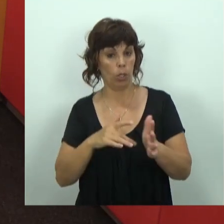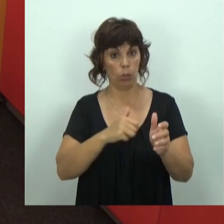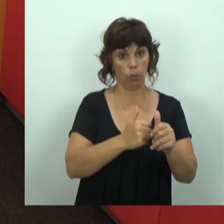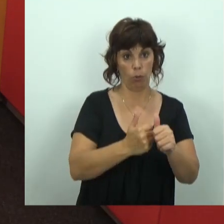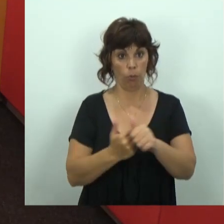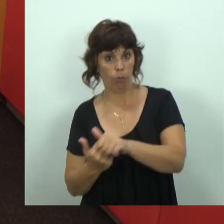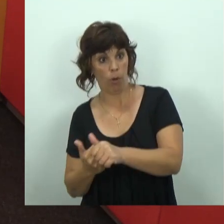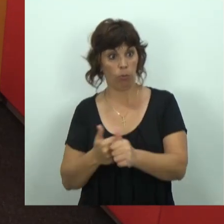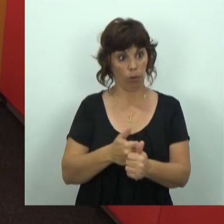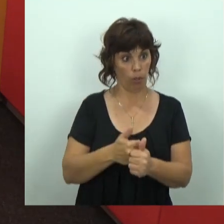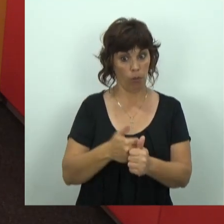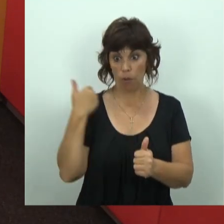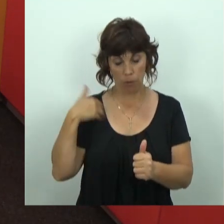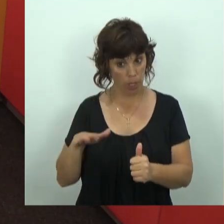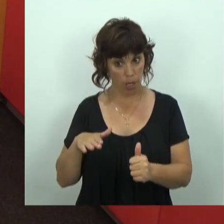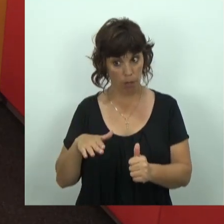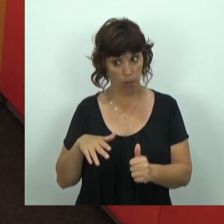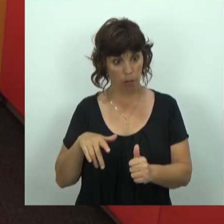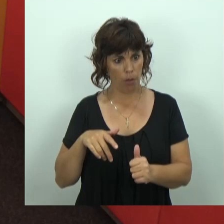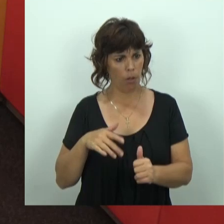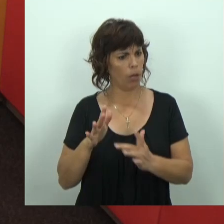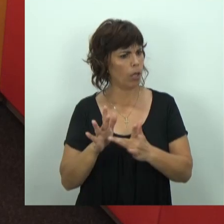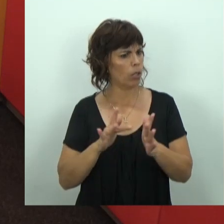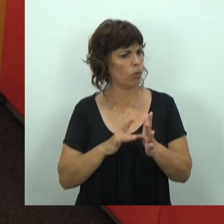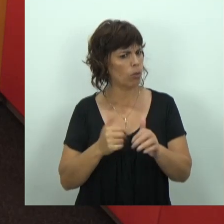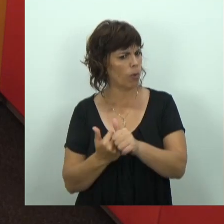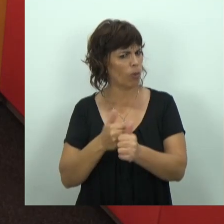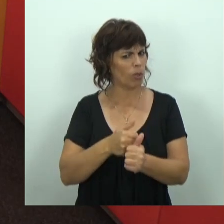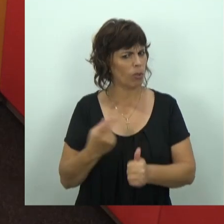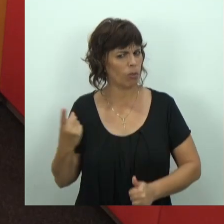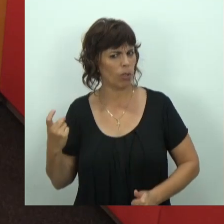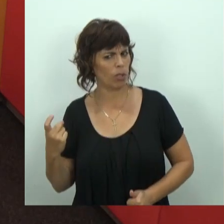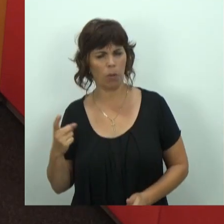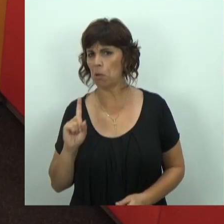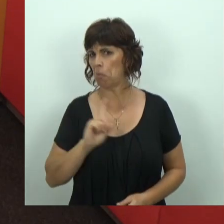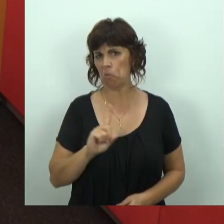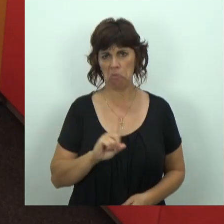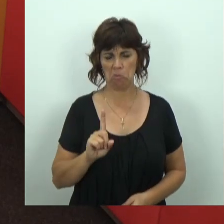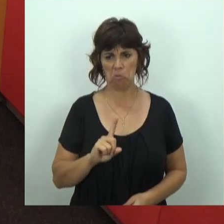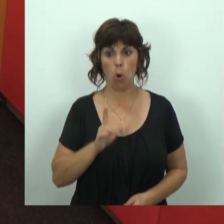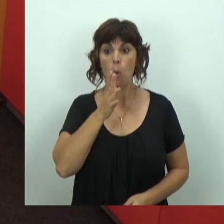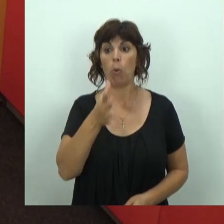lo necesitaba, porque el bautismo de Juan era el bautismo de